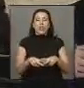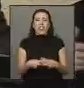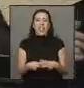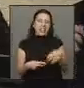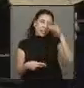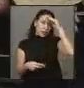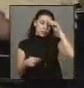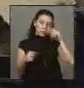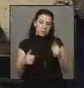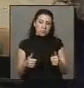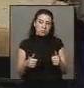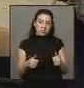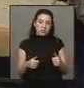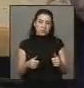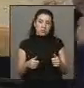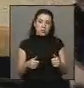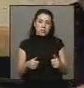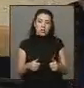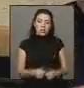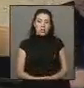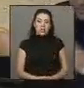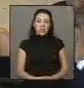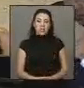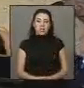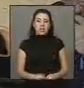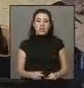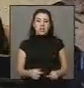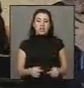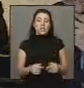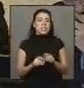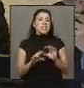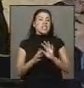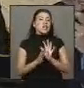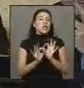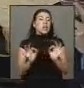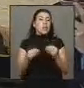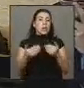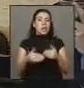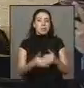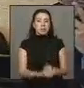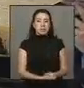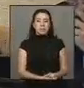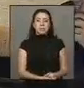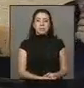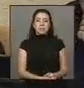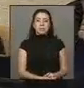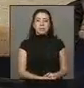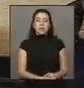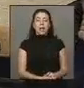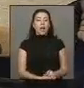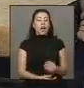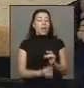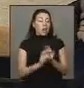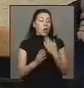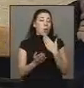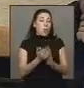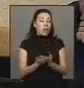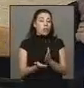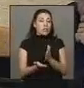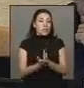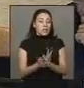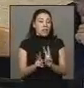técnica supuestamente desprovista de todo condicionamiento. Es evidente que a la hora de